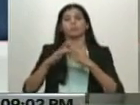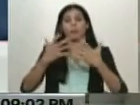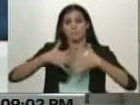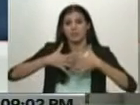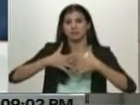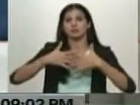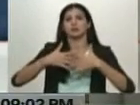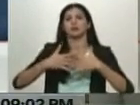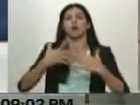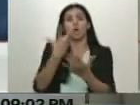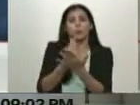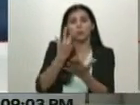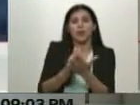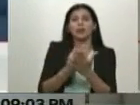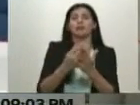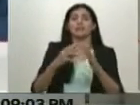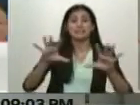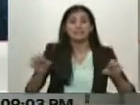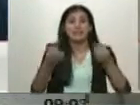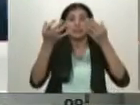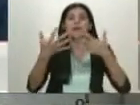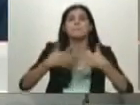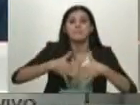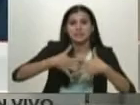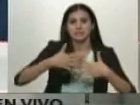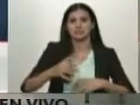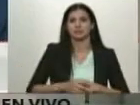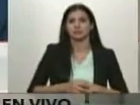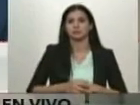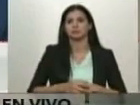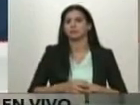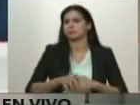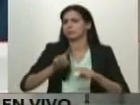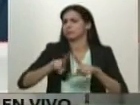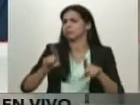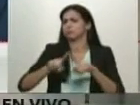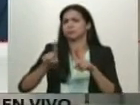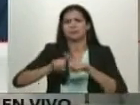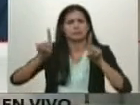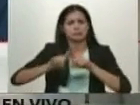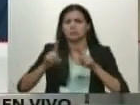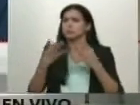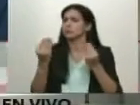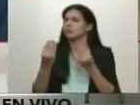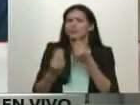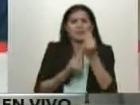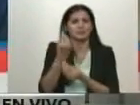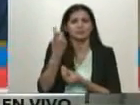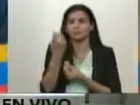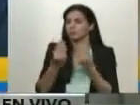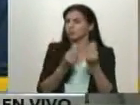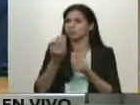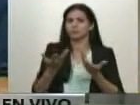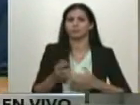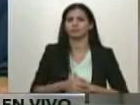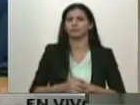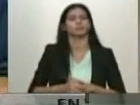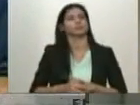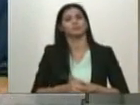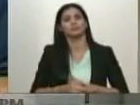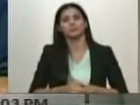sociales. Los convoco a todos. Hay todo un mundo nuevo. Un mundo muy motivante, muy hermoso,